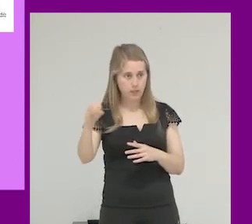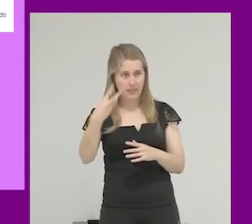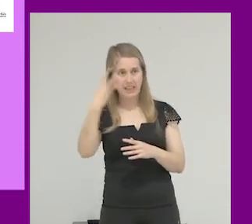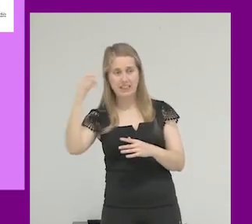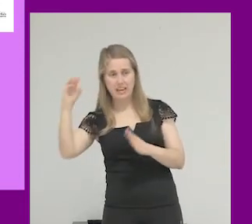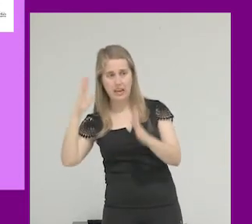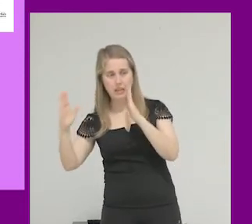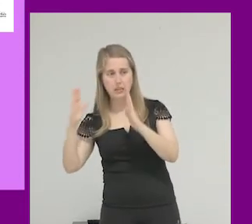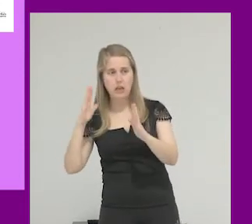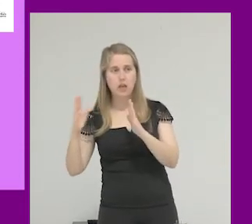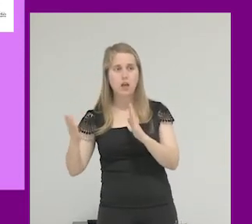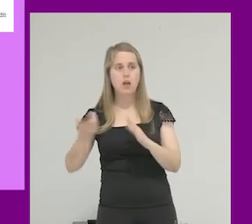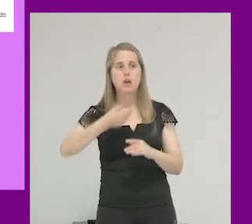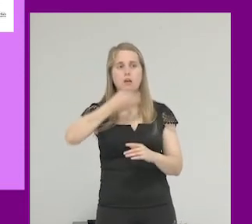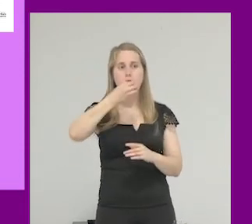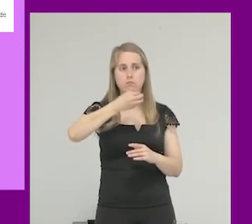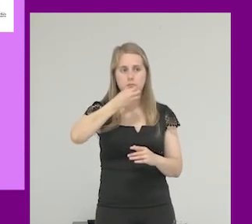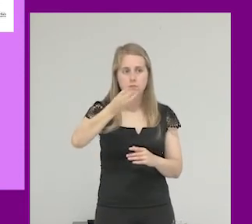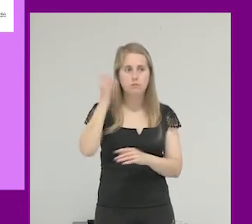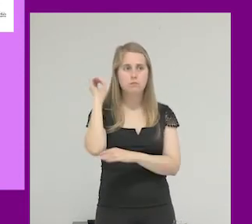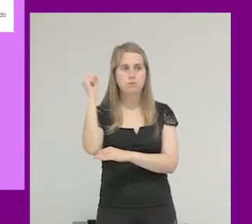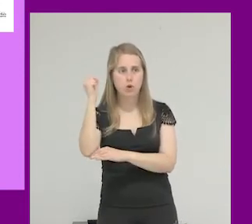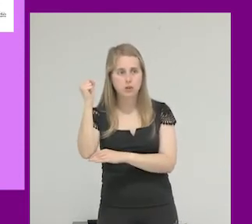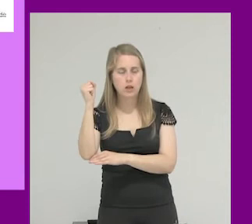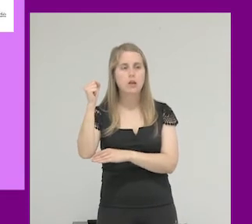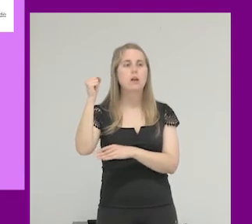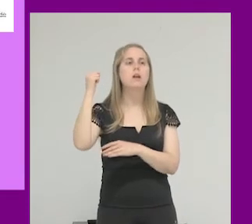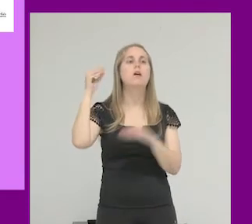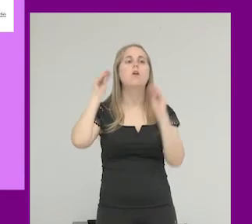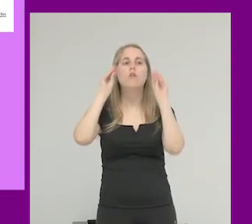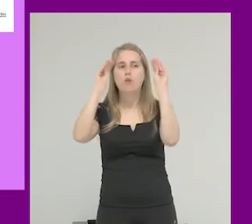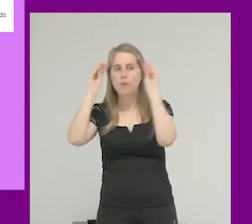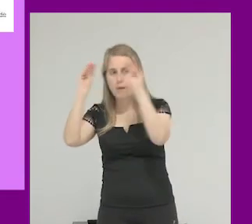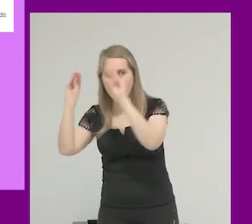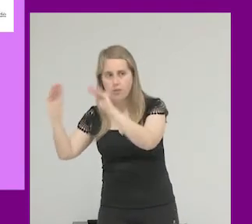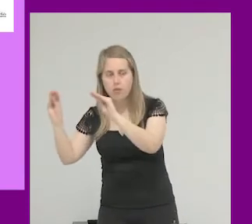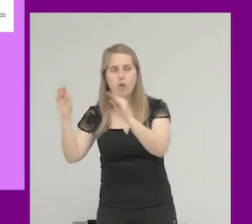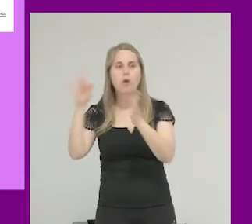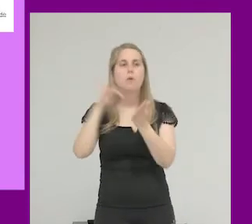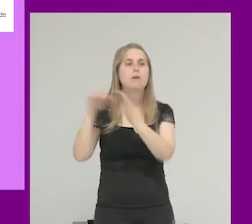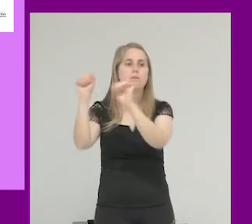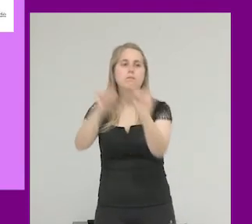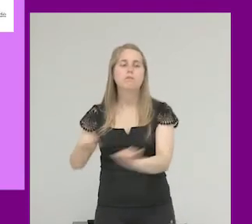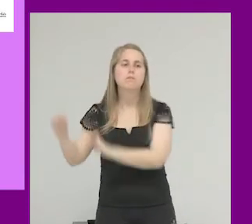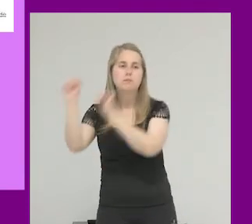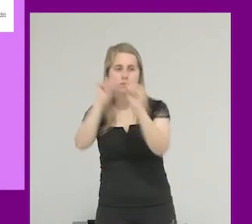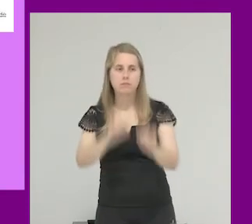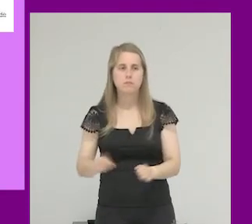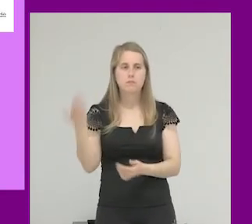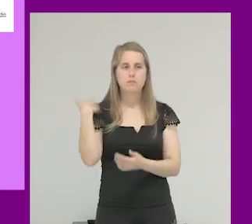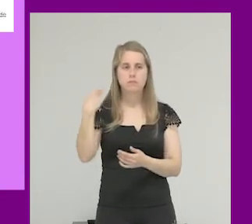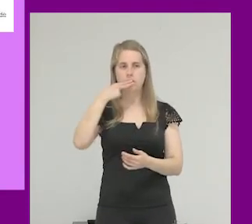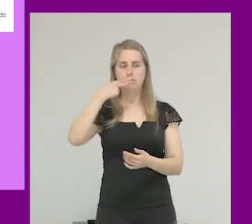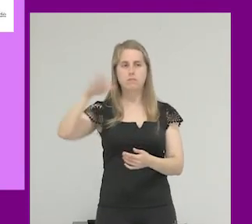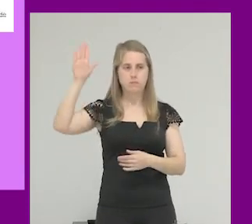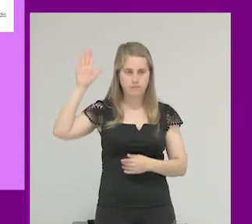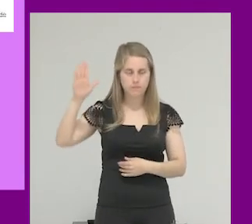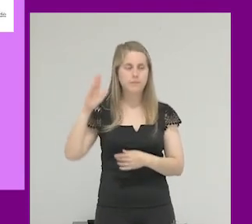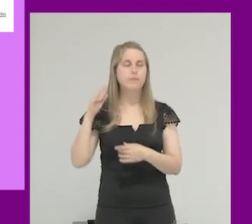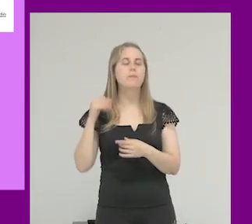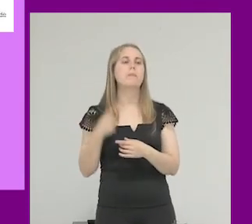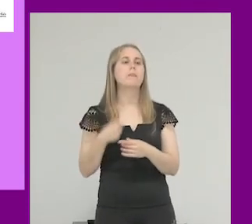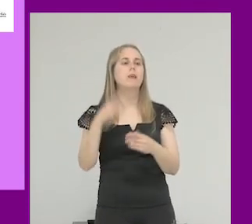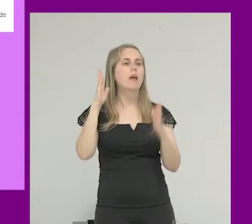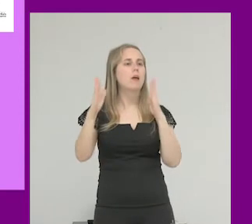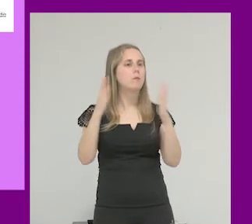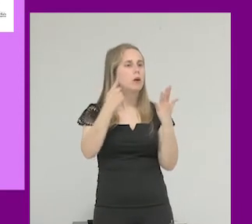militantes socialistas y comunistas se formaron para poder defenderse de los asaltos fascistas. En las décadas de los 60